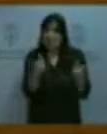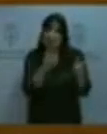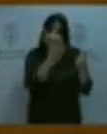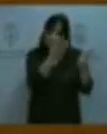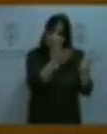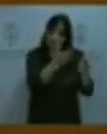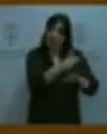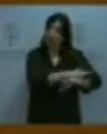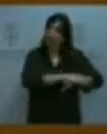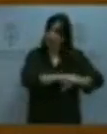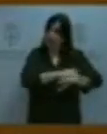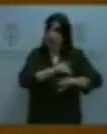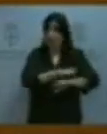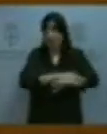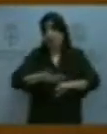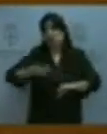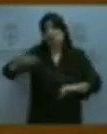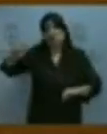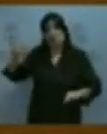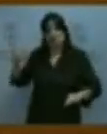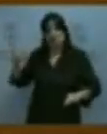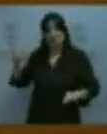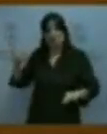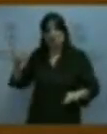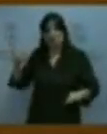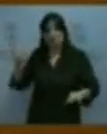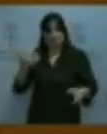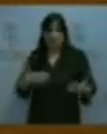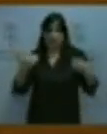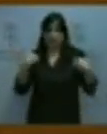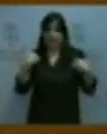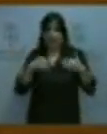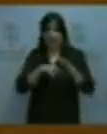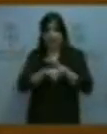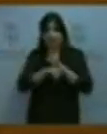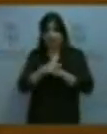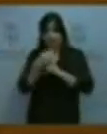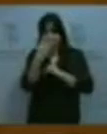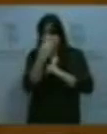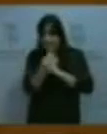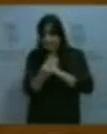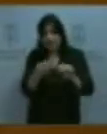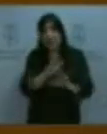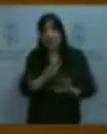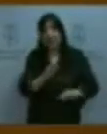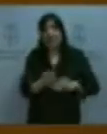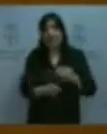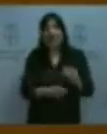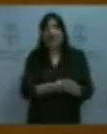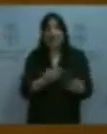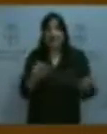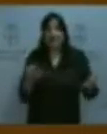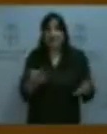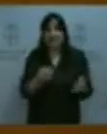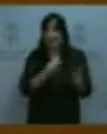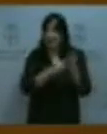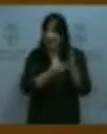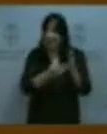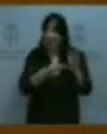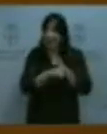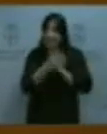precedido en la responsabilidad de la gestión de esta especie, lo que han hecho no ha sido un plan de gestión del lobo, han hecho o han ejecutado